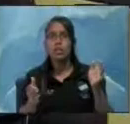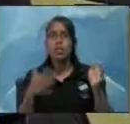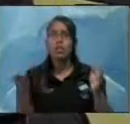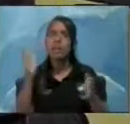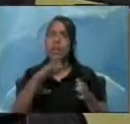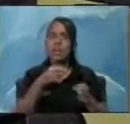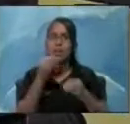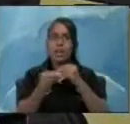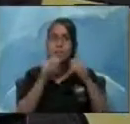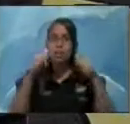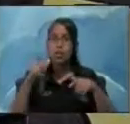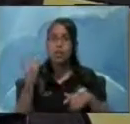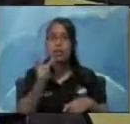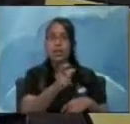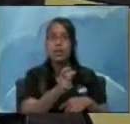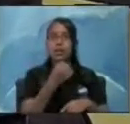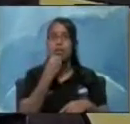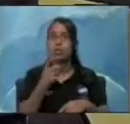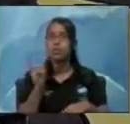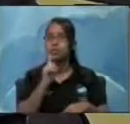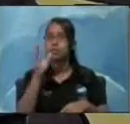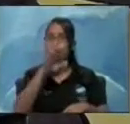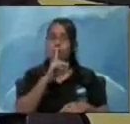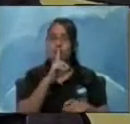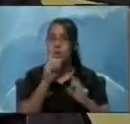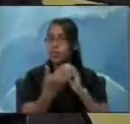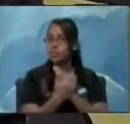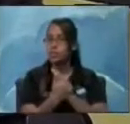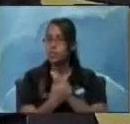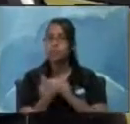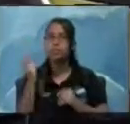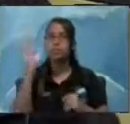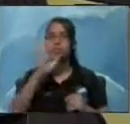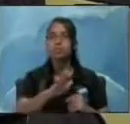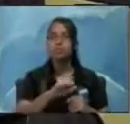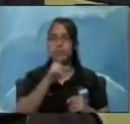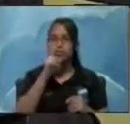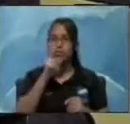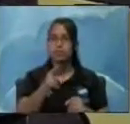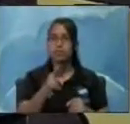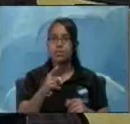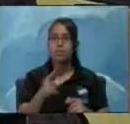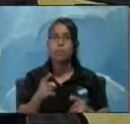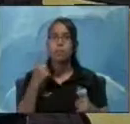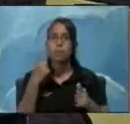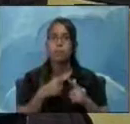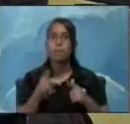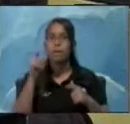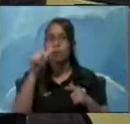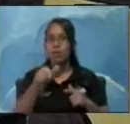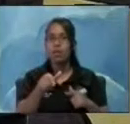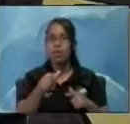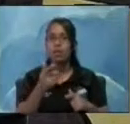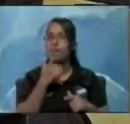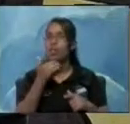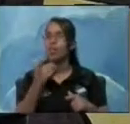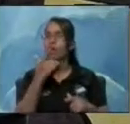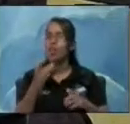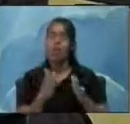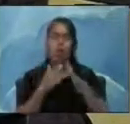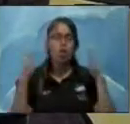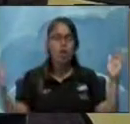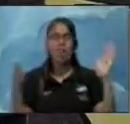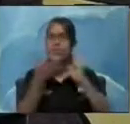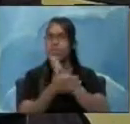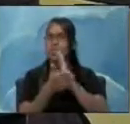estaban haciendo esta gente bueno ellos no estaban escondidos estaban Perdón estaban allí y algo grande sucedió dice